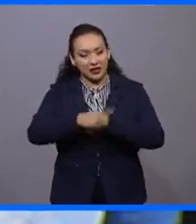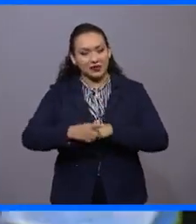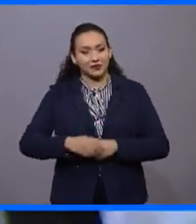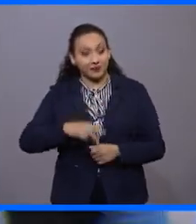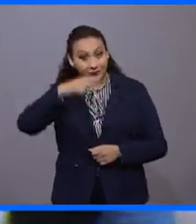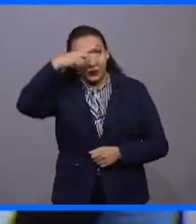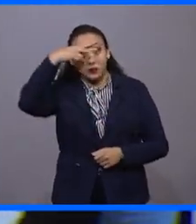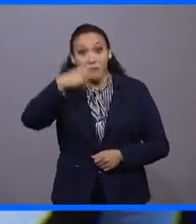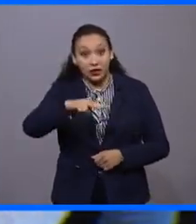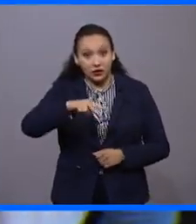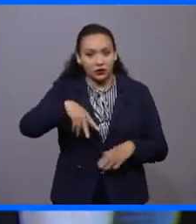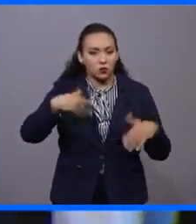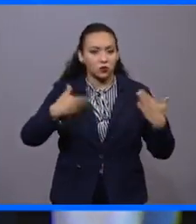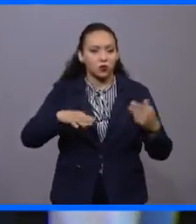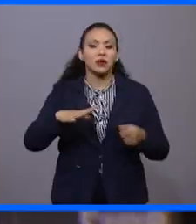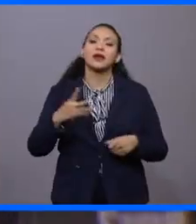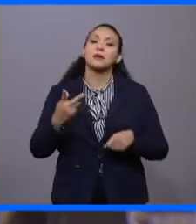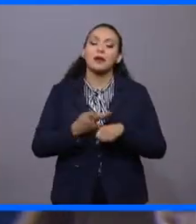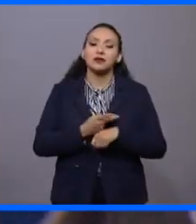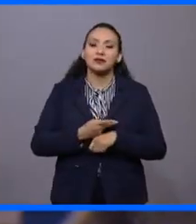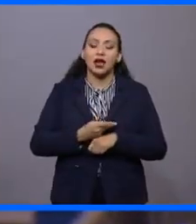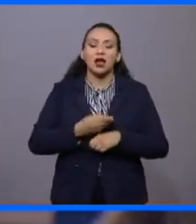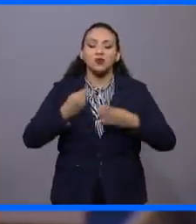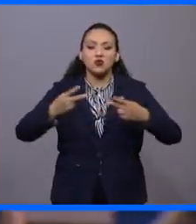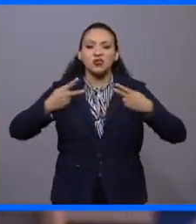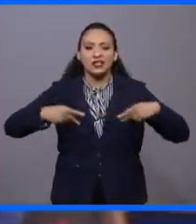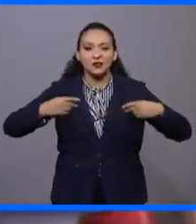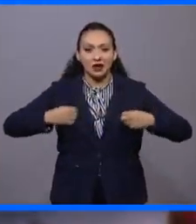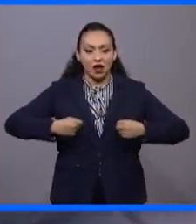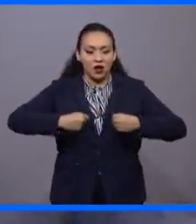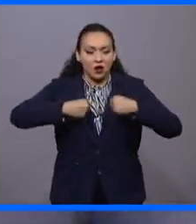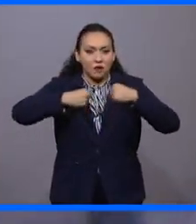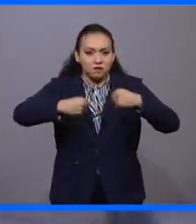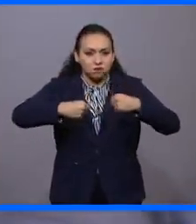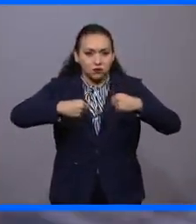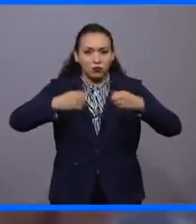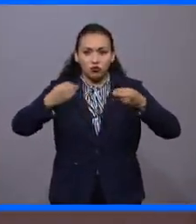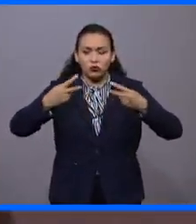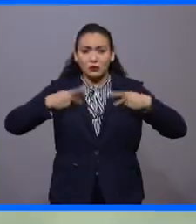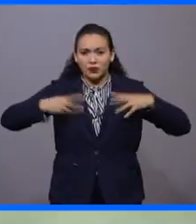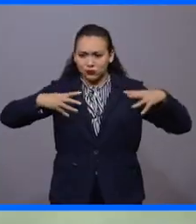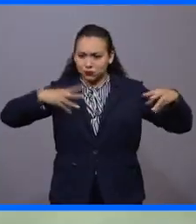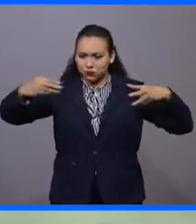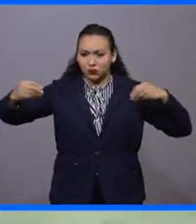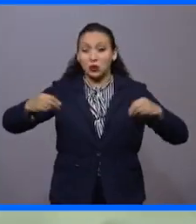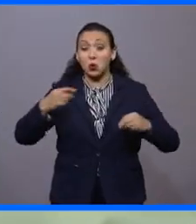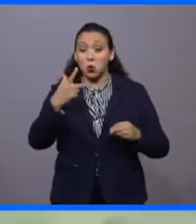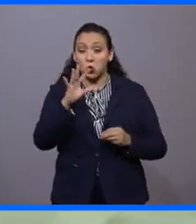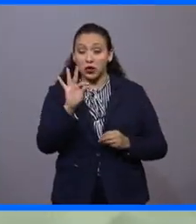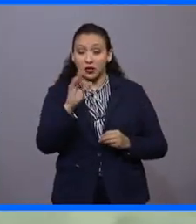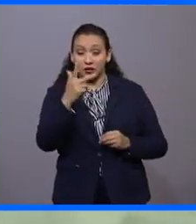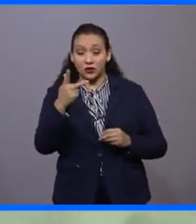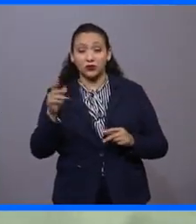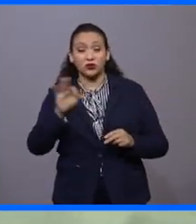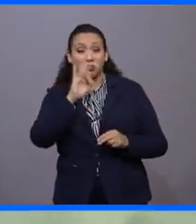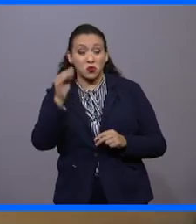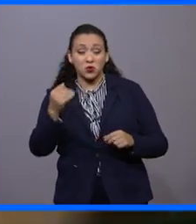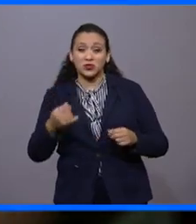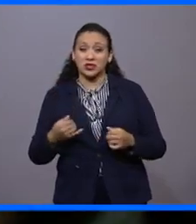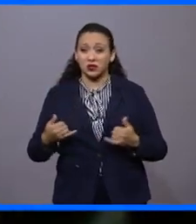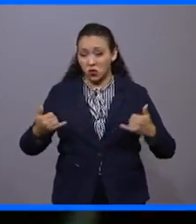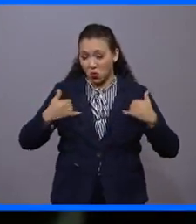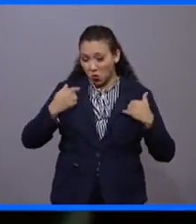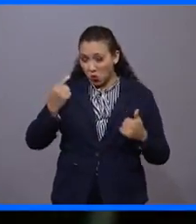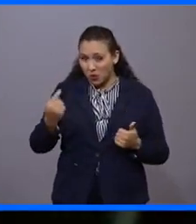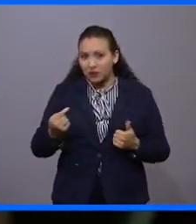encuentra inmerso en una pandemia de sobrepeso, obesidad y diabetes que afecta al 48% de los menores, aseguró